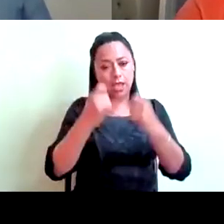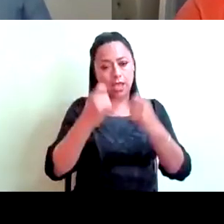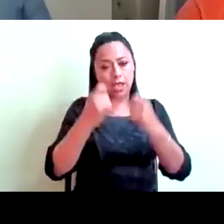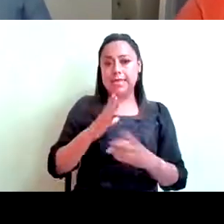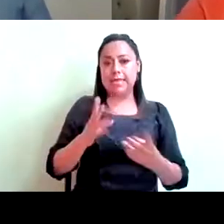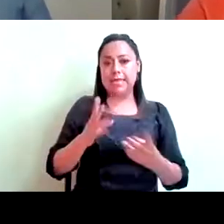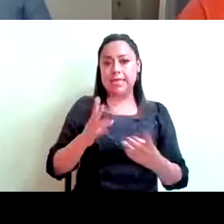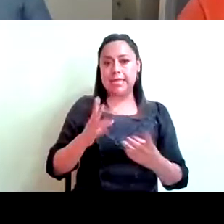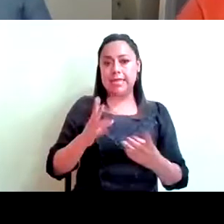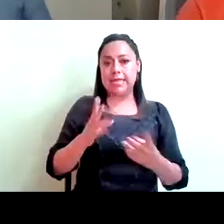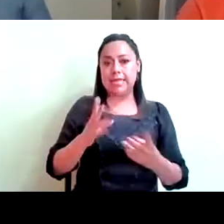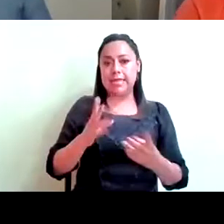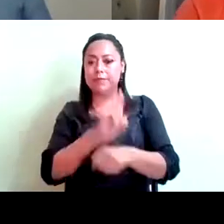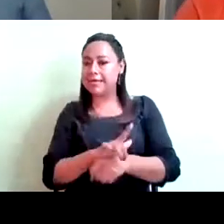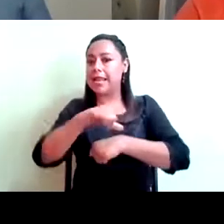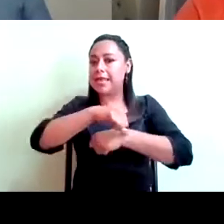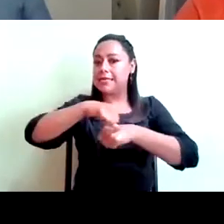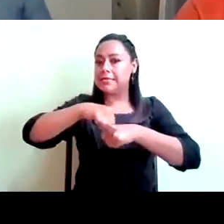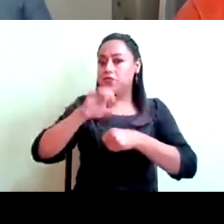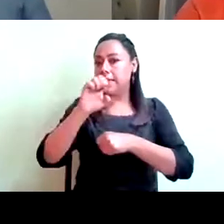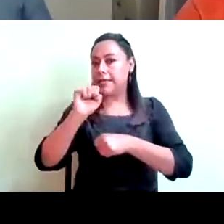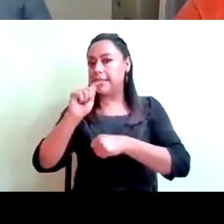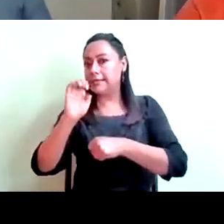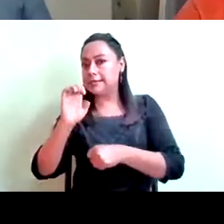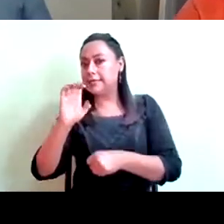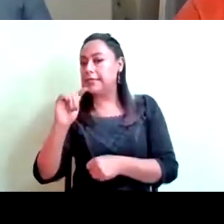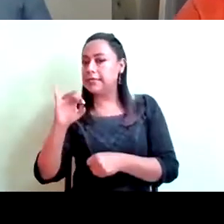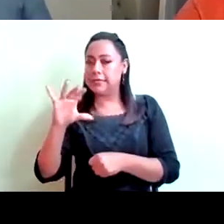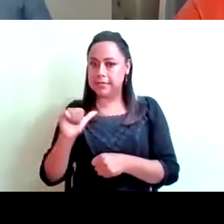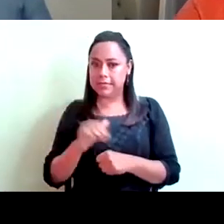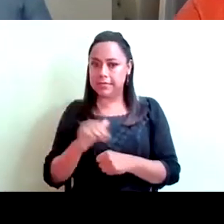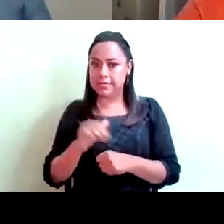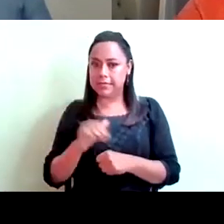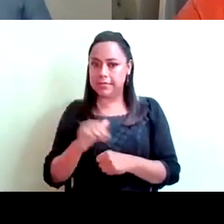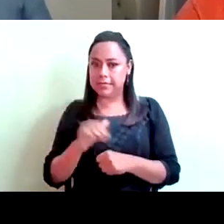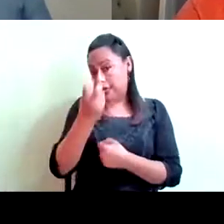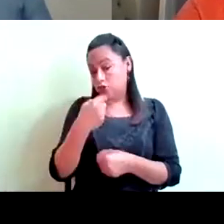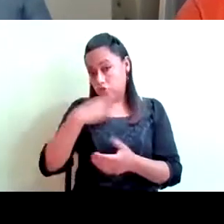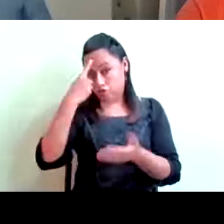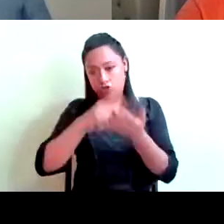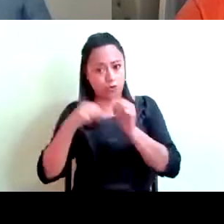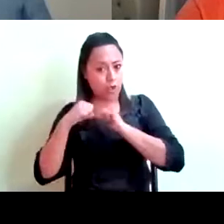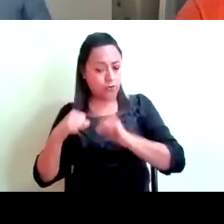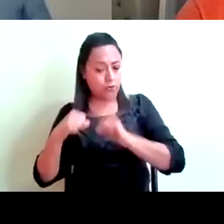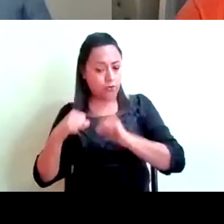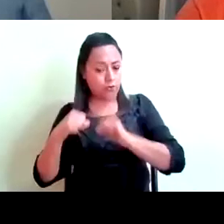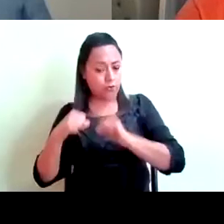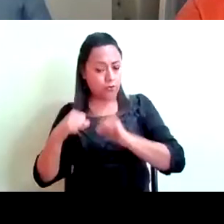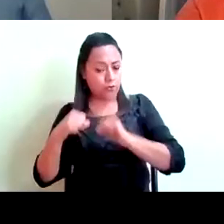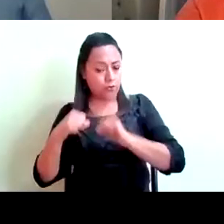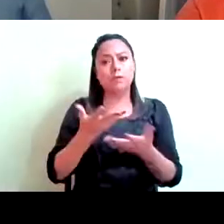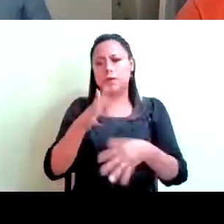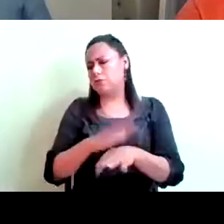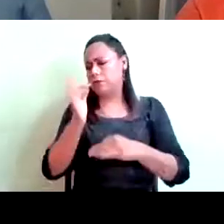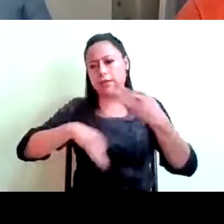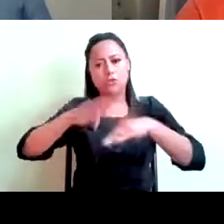qué? Porque me parece que esta es una atribución que tiene la autoridad educativa sobre cualquier institución, como bien